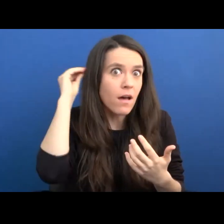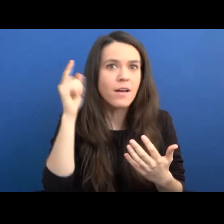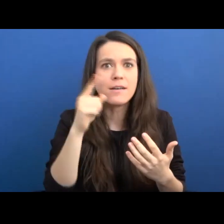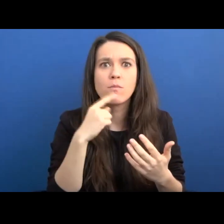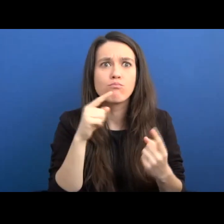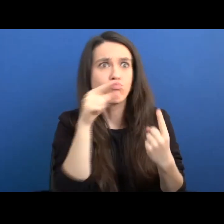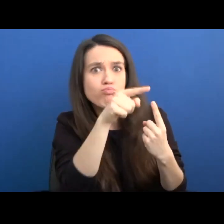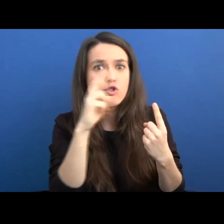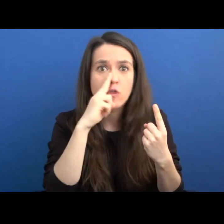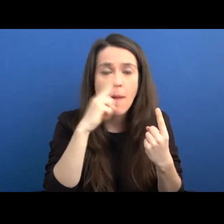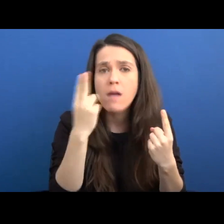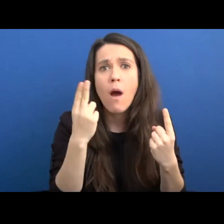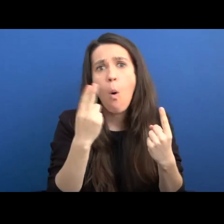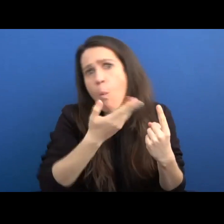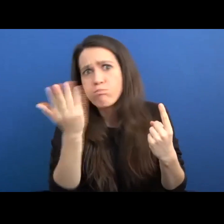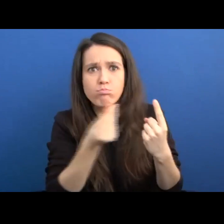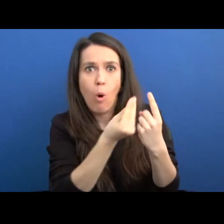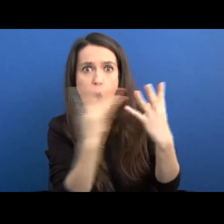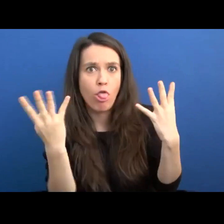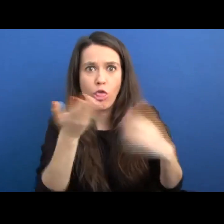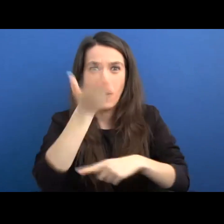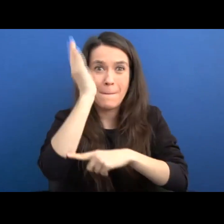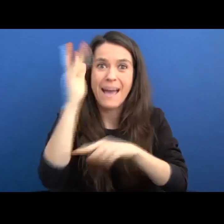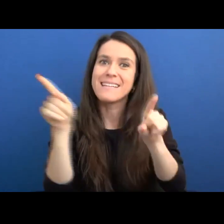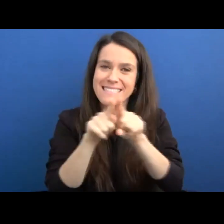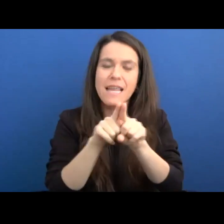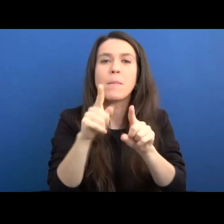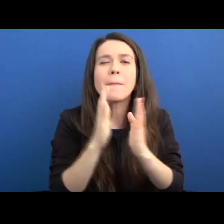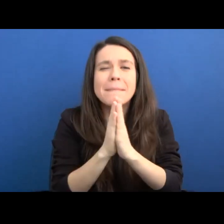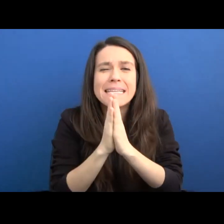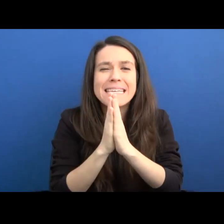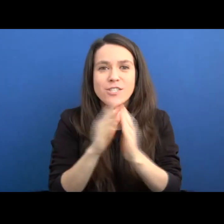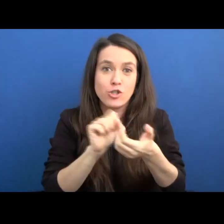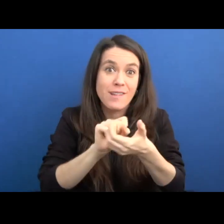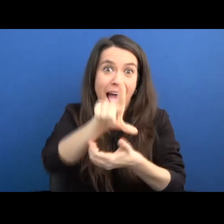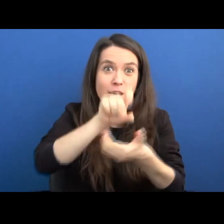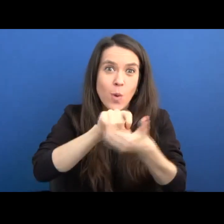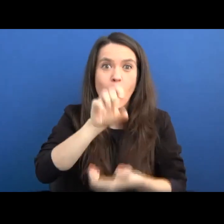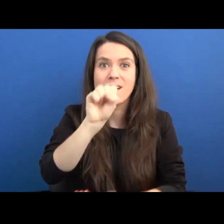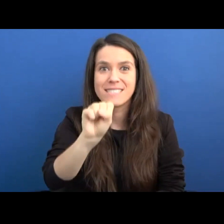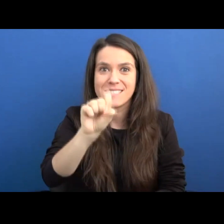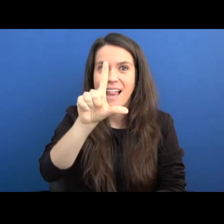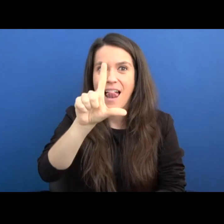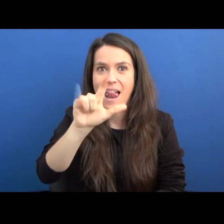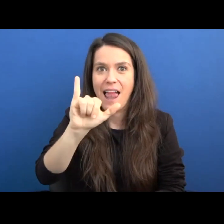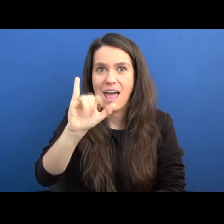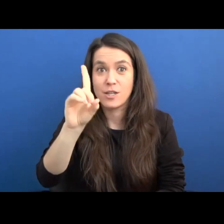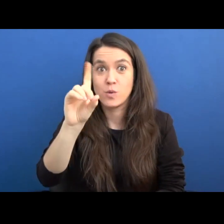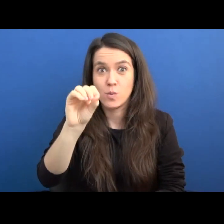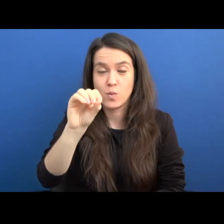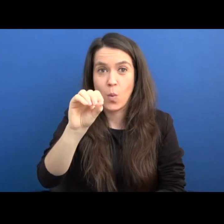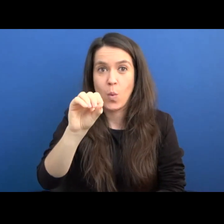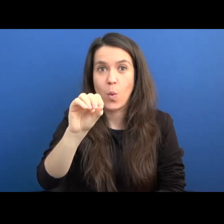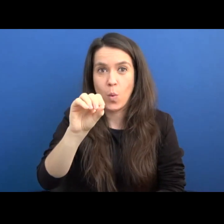una pregunta específicamente para Gemina o cualesquiera de los demás panelistas, utilicen slido,